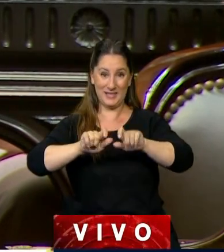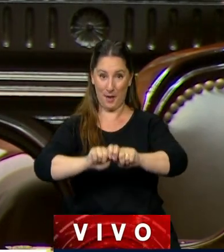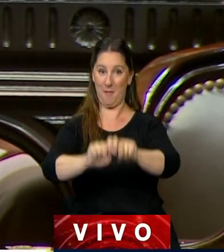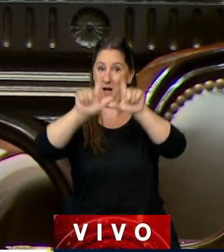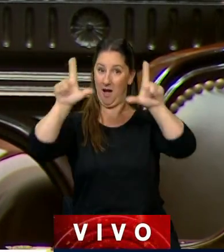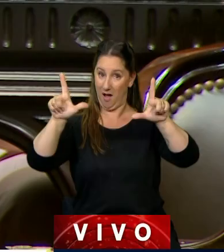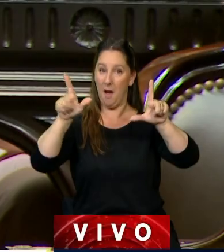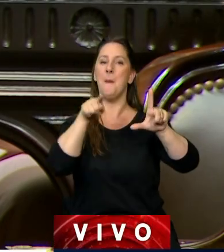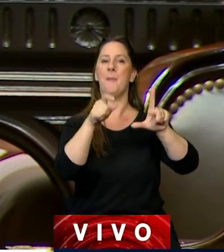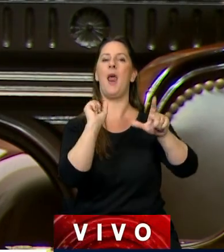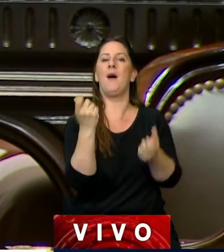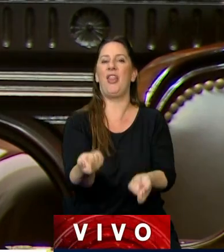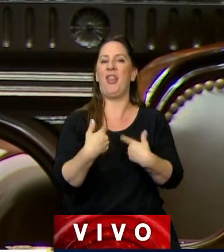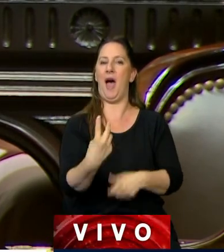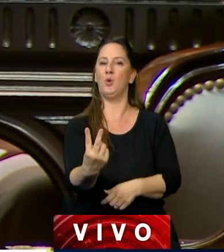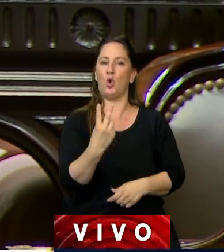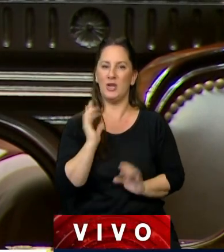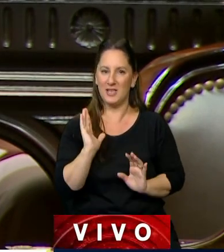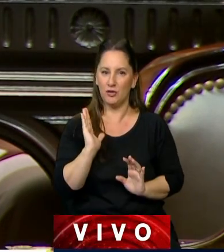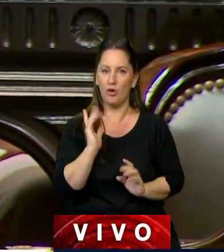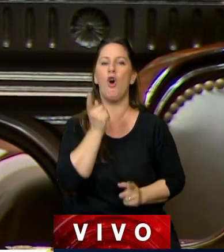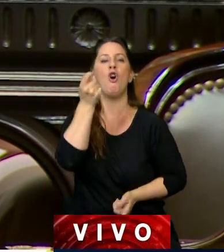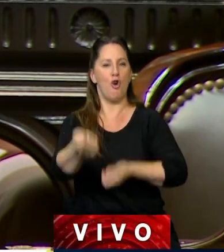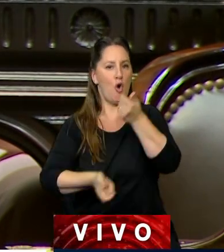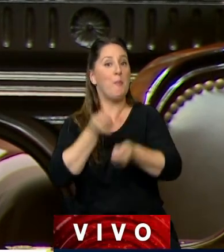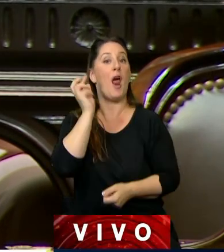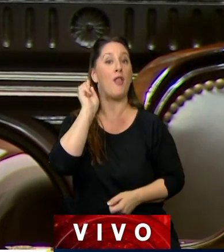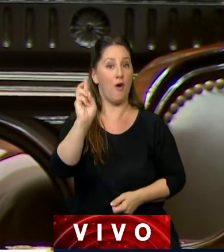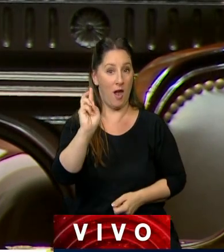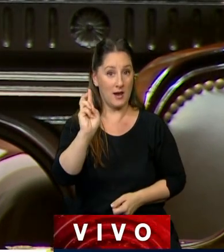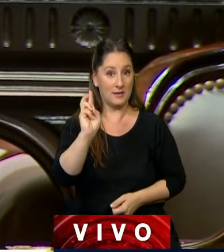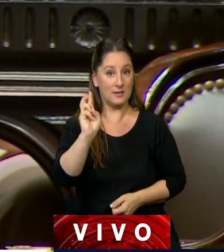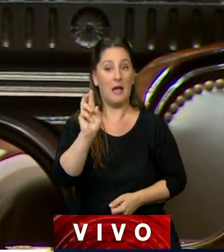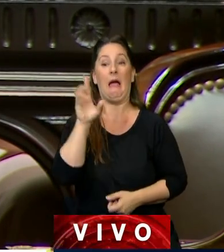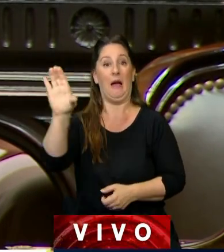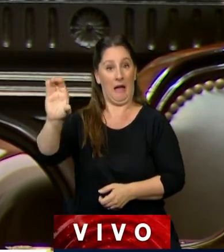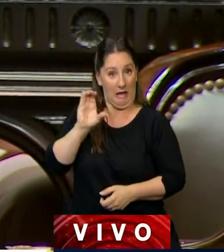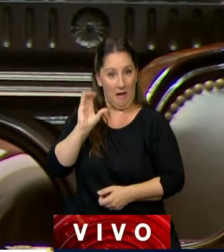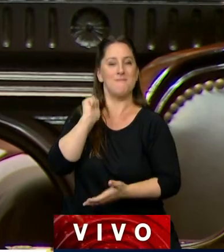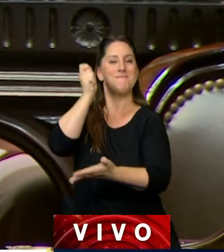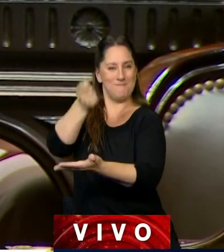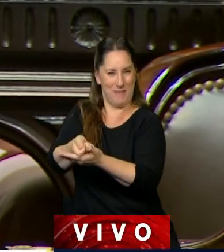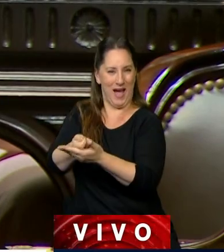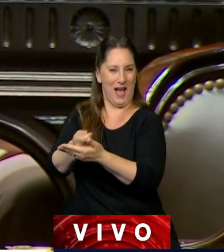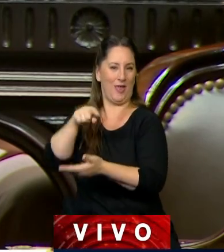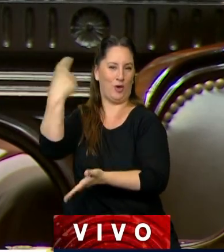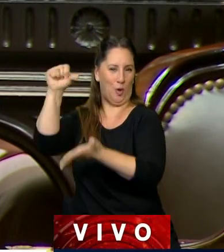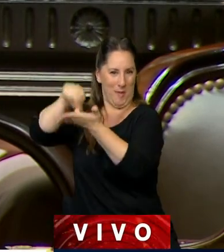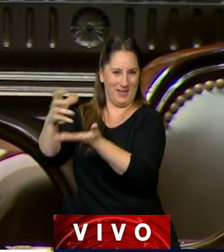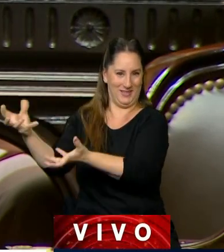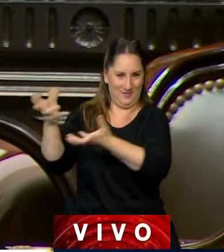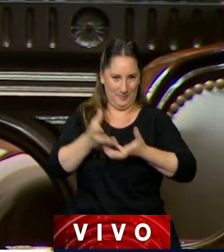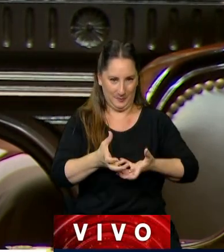alguna manera le autoricen a comprar dólares para poder pagar a ese proveedor extranjero.